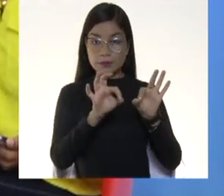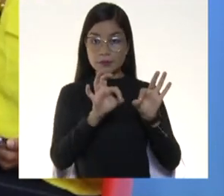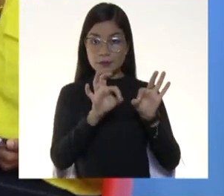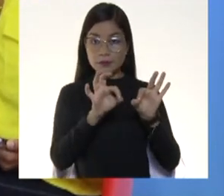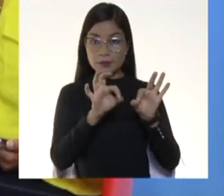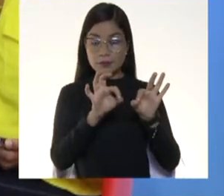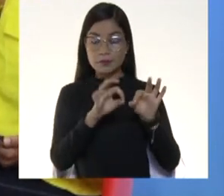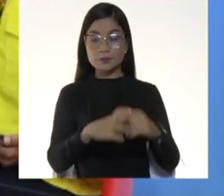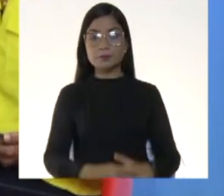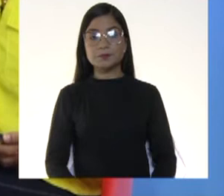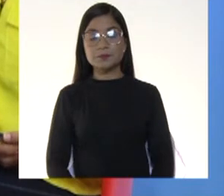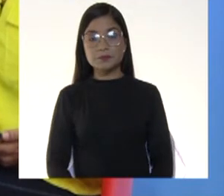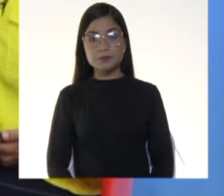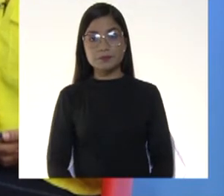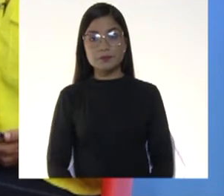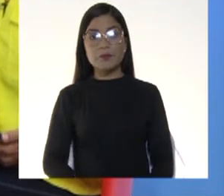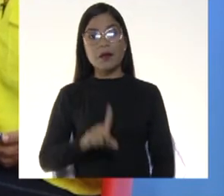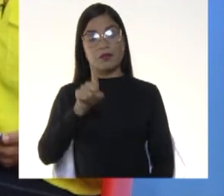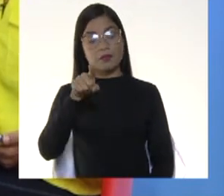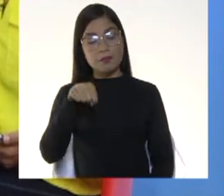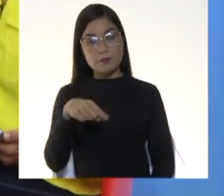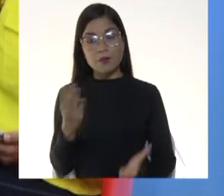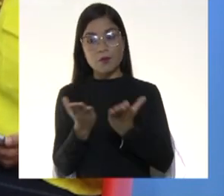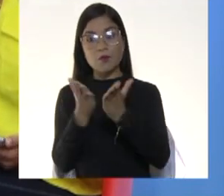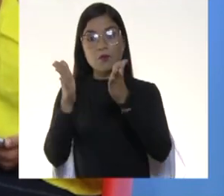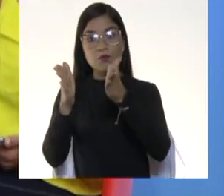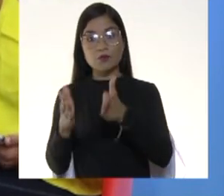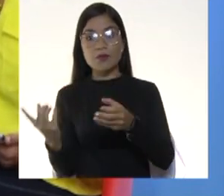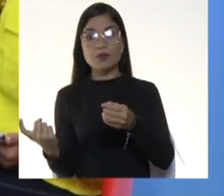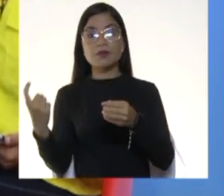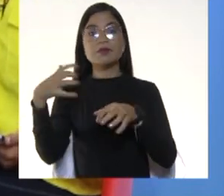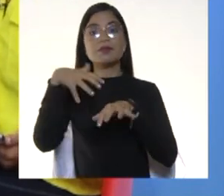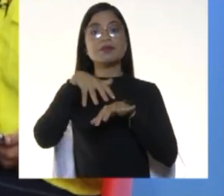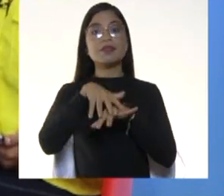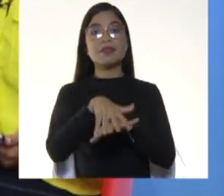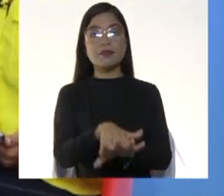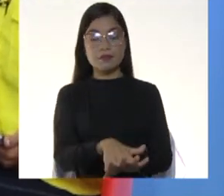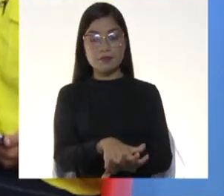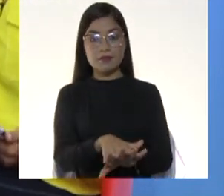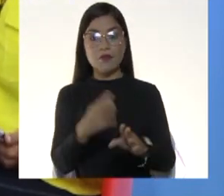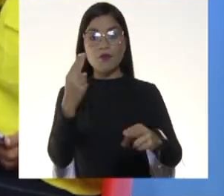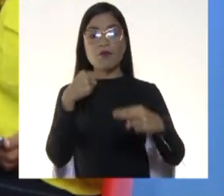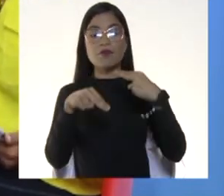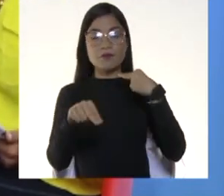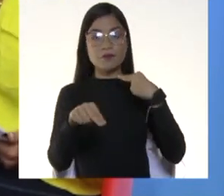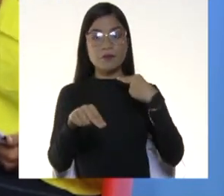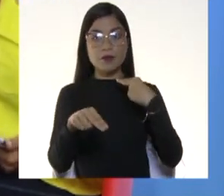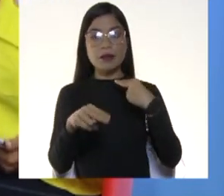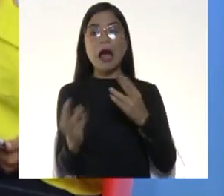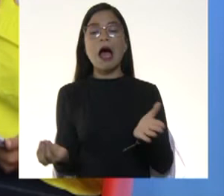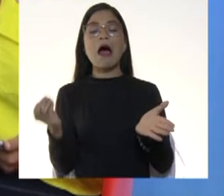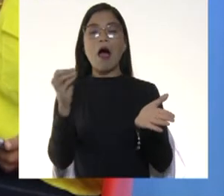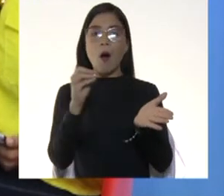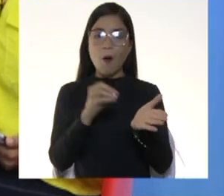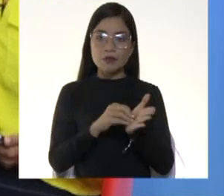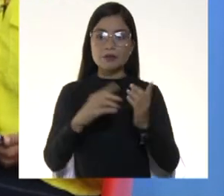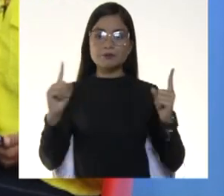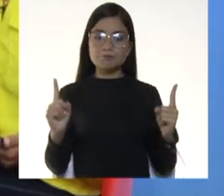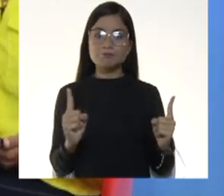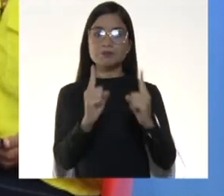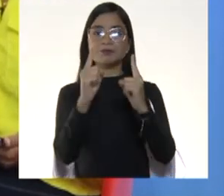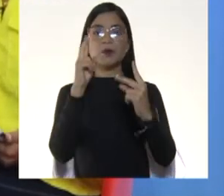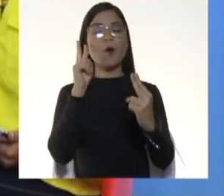los planteles y servicios, como aquellos estudiantes integrados en los niveles, volver a encontrarse con